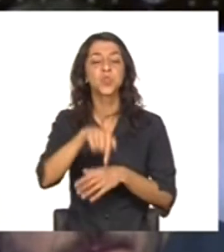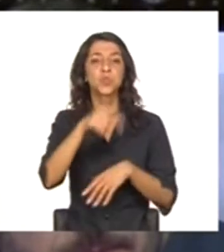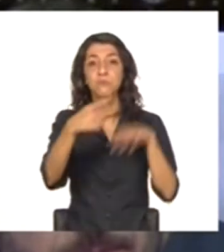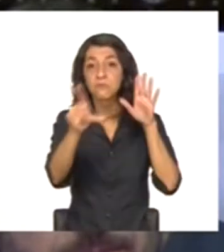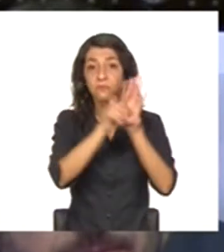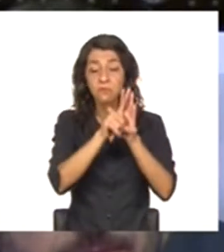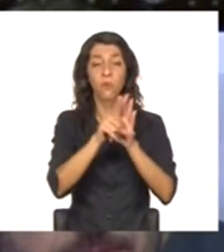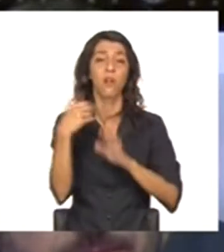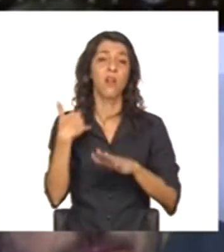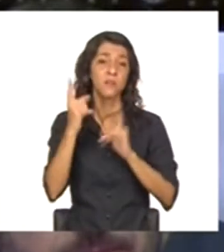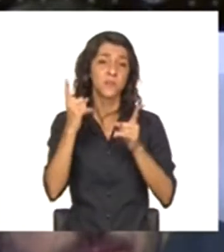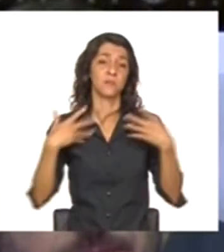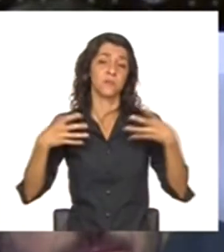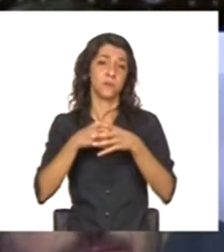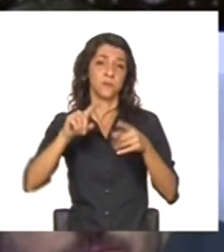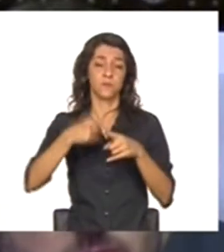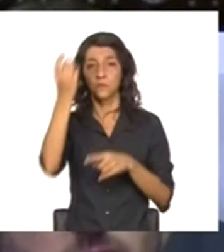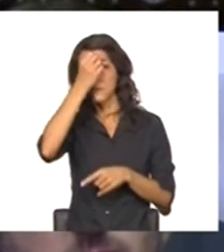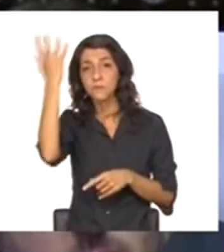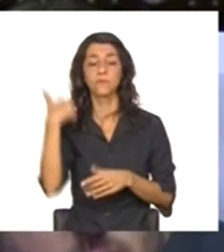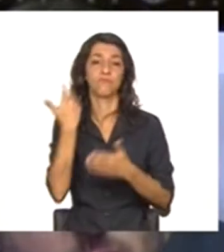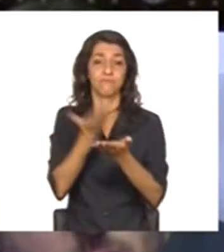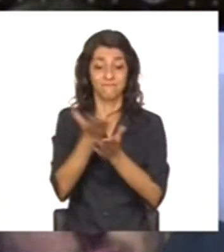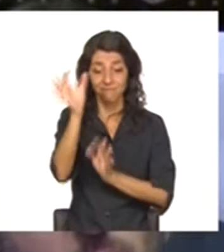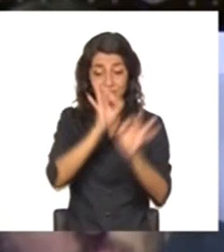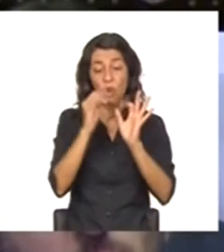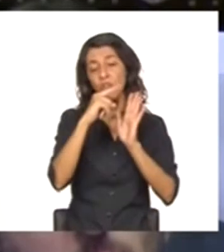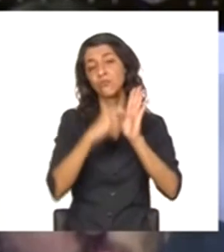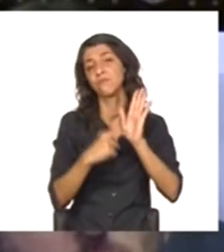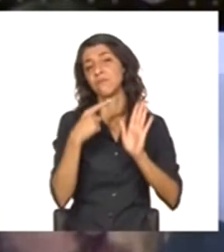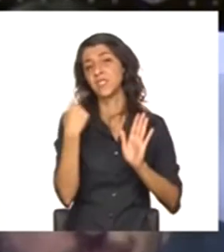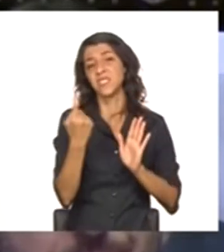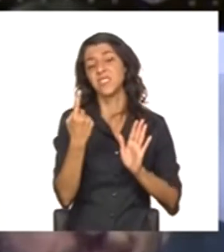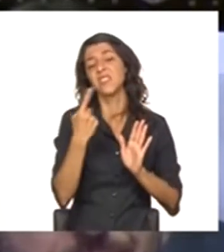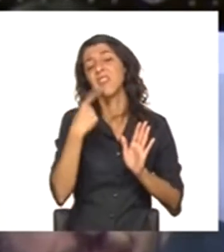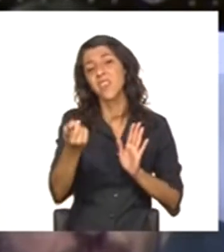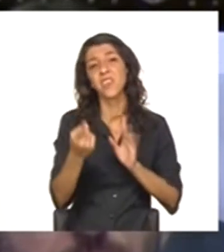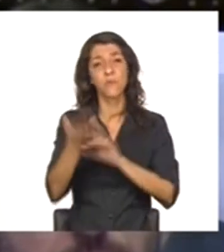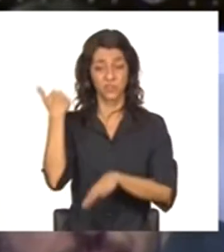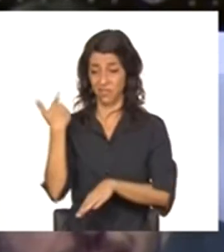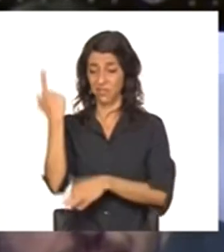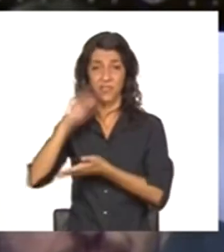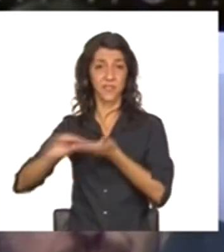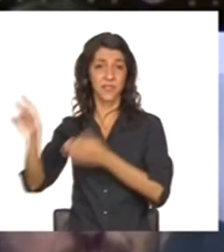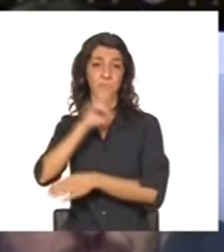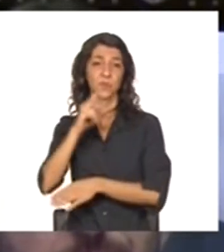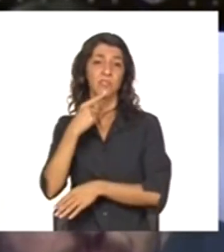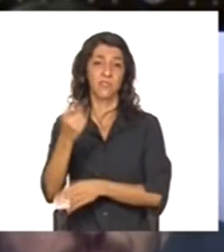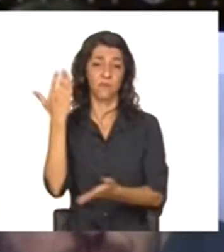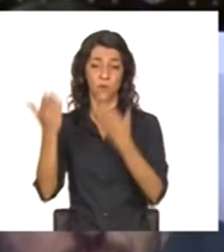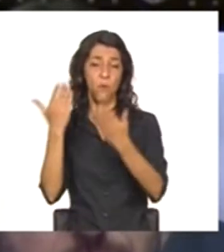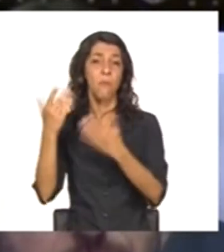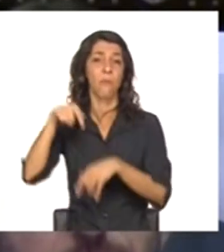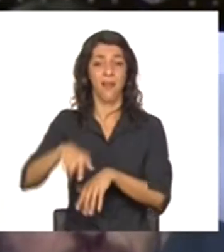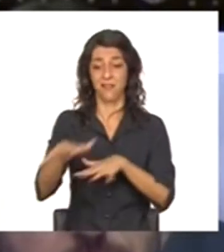tratar en este mes, hoy decía una diputada que comparaba esta situación con diciembre del 2001,